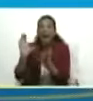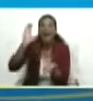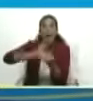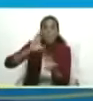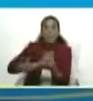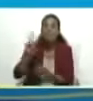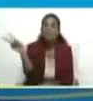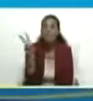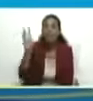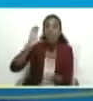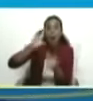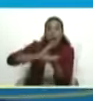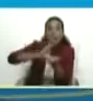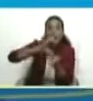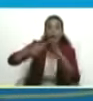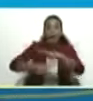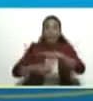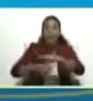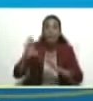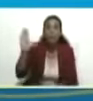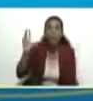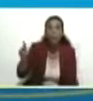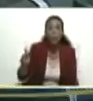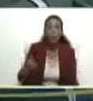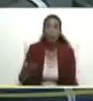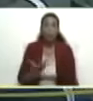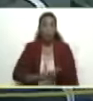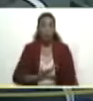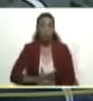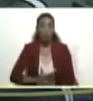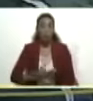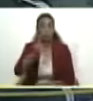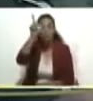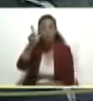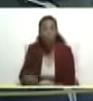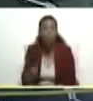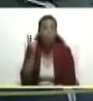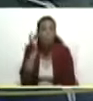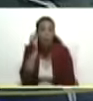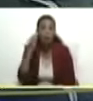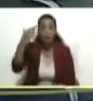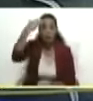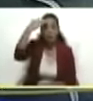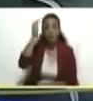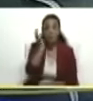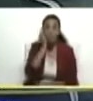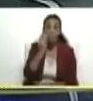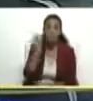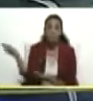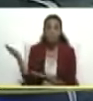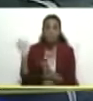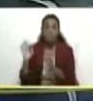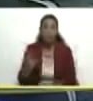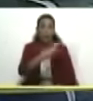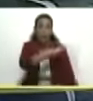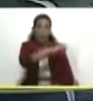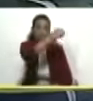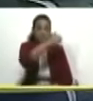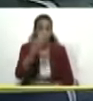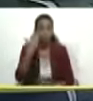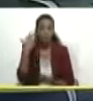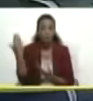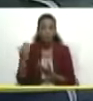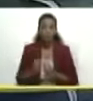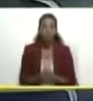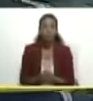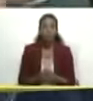de la República. Y su alcaldesa, la alcaldesa de Caracas, la almirante jefa Carmen Teresa